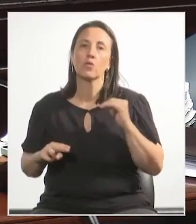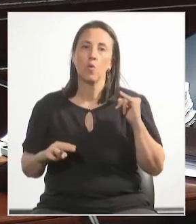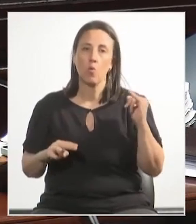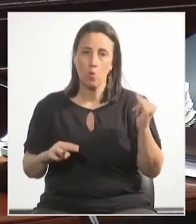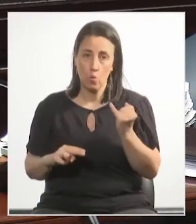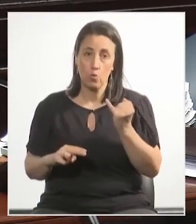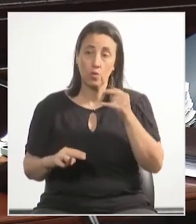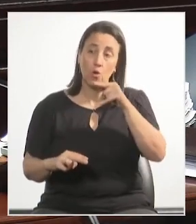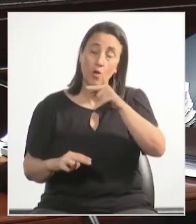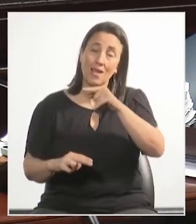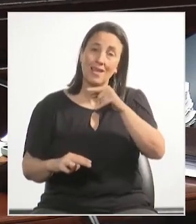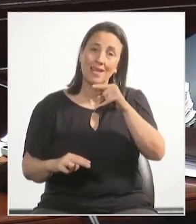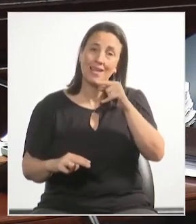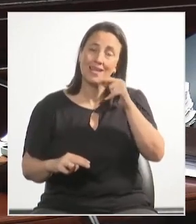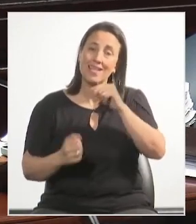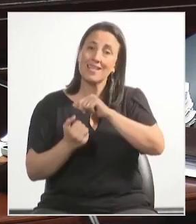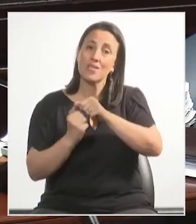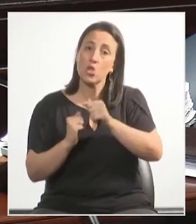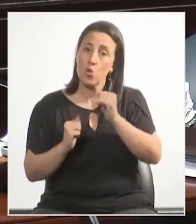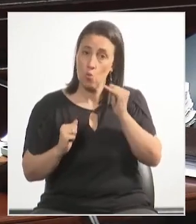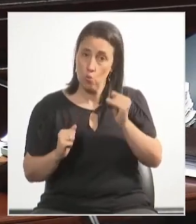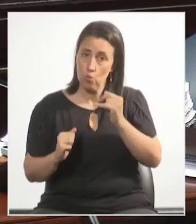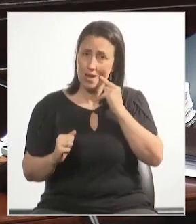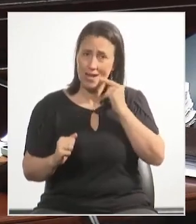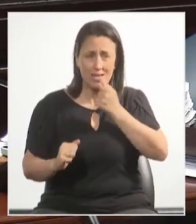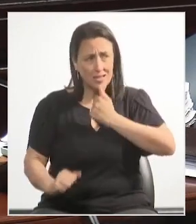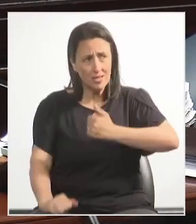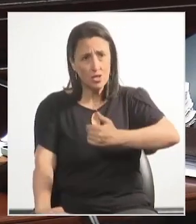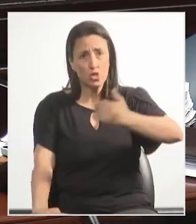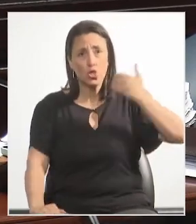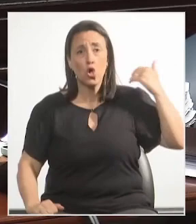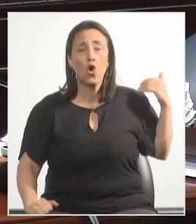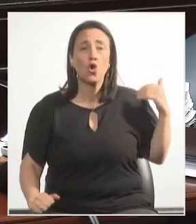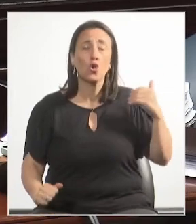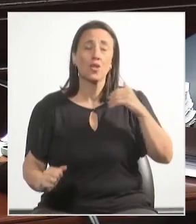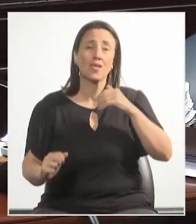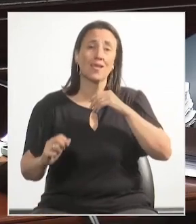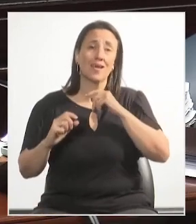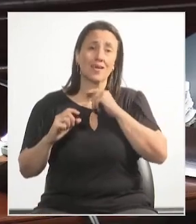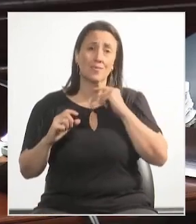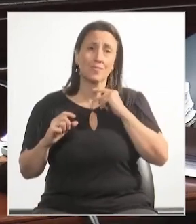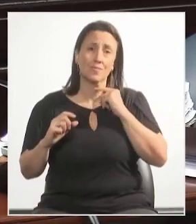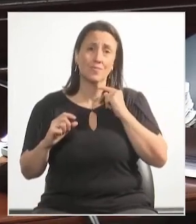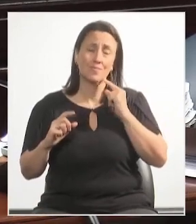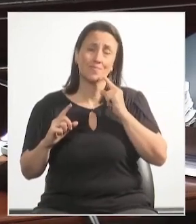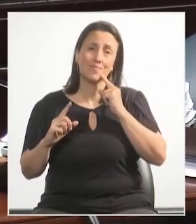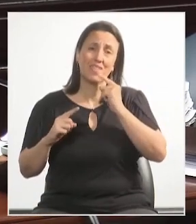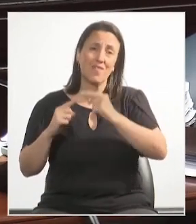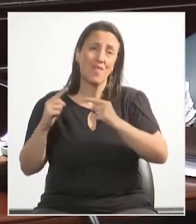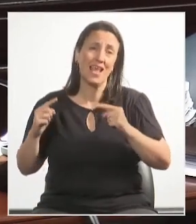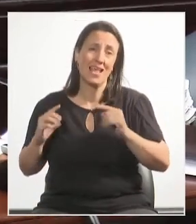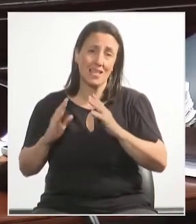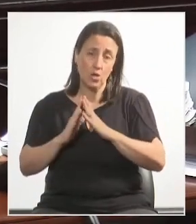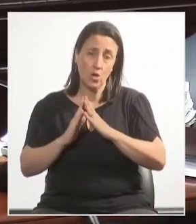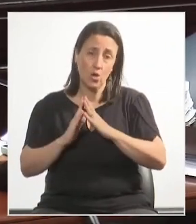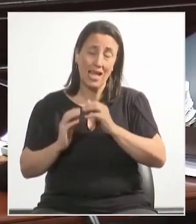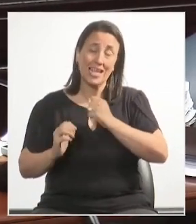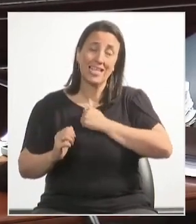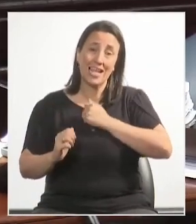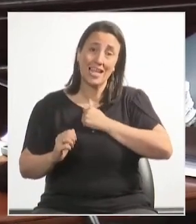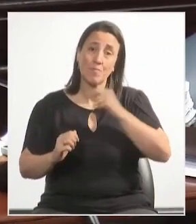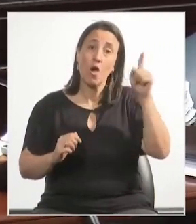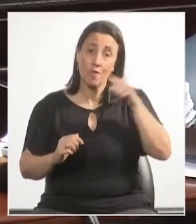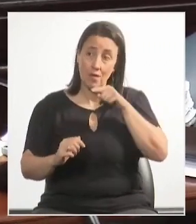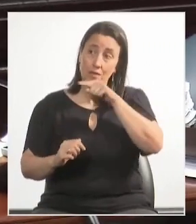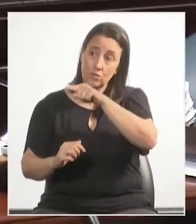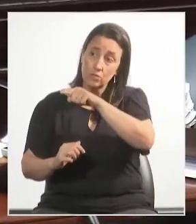Digamos que el judaísmo es la más antigua de las religiones monoteístas y el cristianismo surge